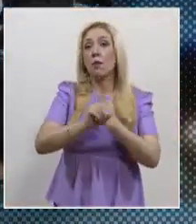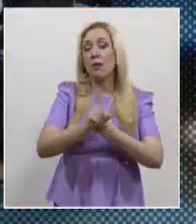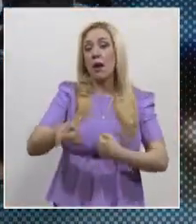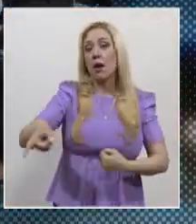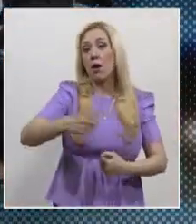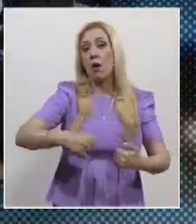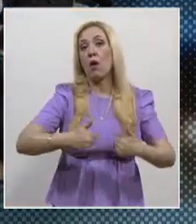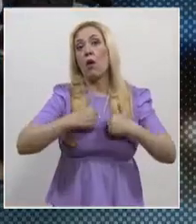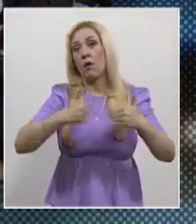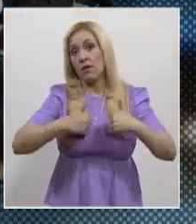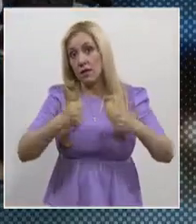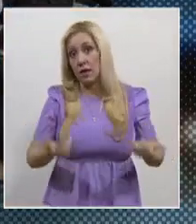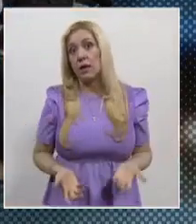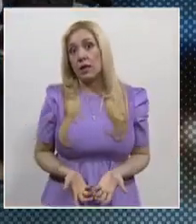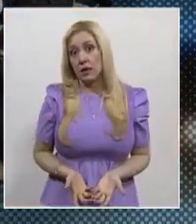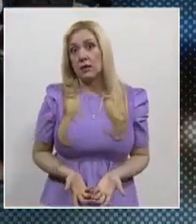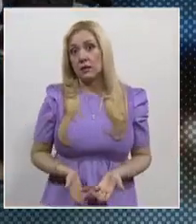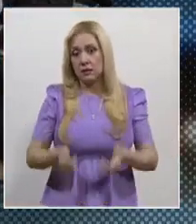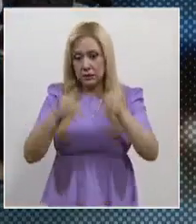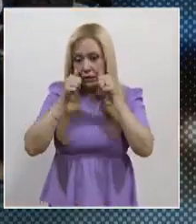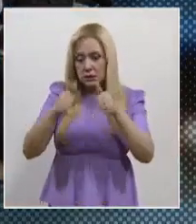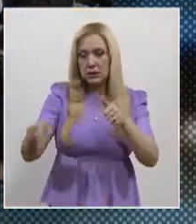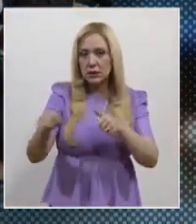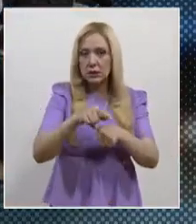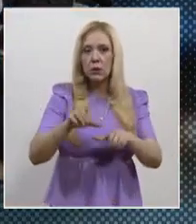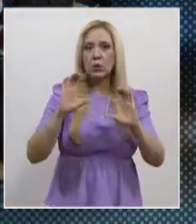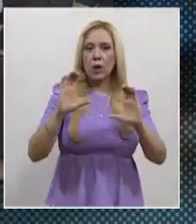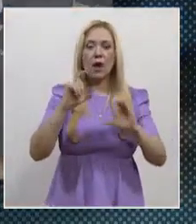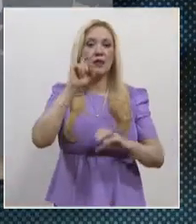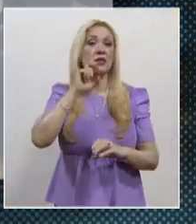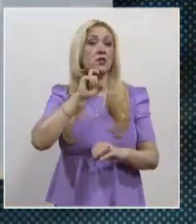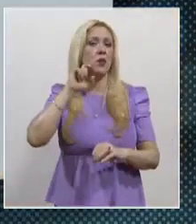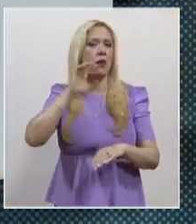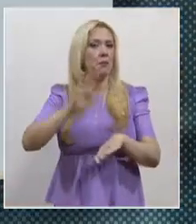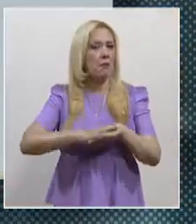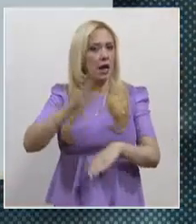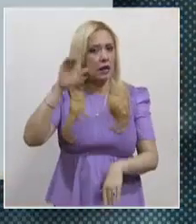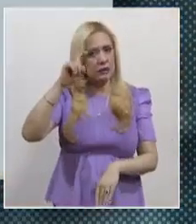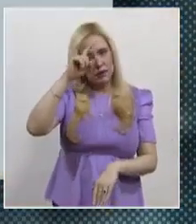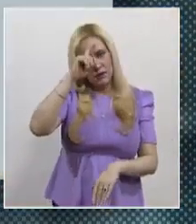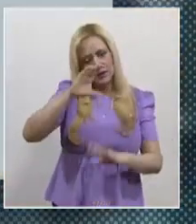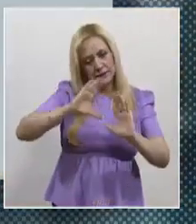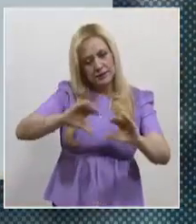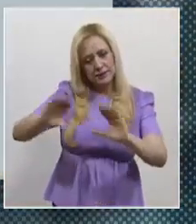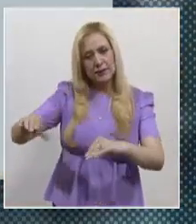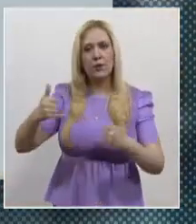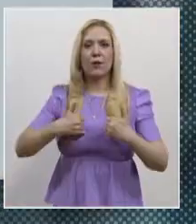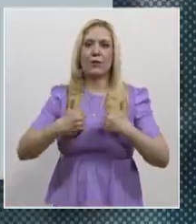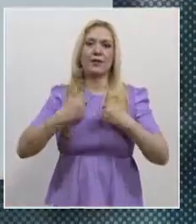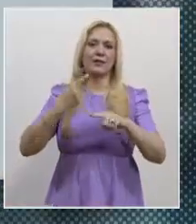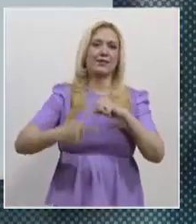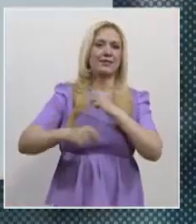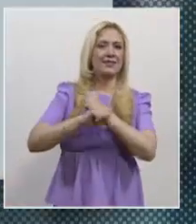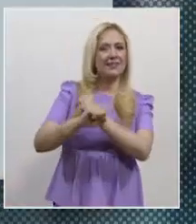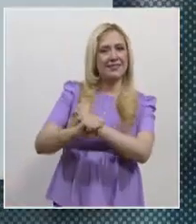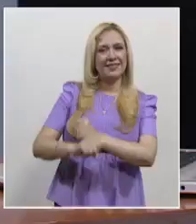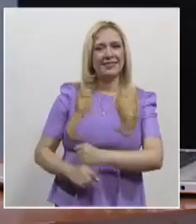con énfasis en la atención a los delitos sexuales. Para el canal del Poder Judicial de la Federación, Jesús